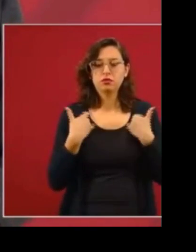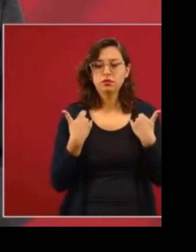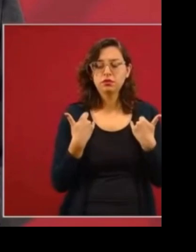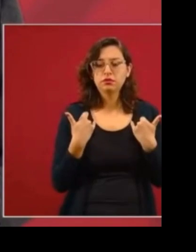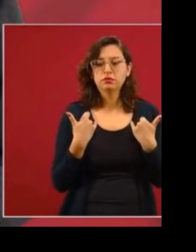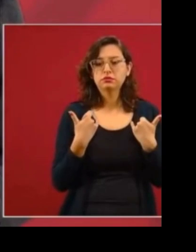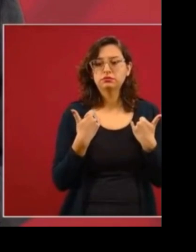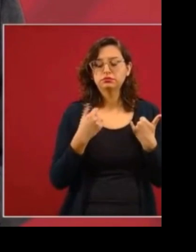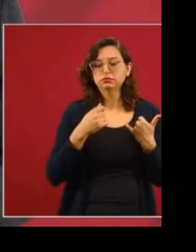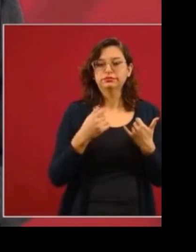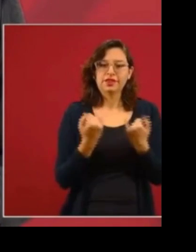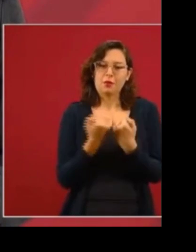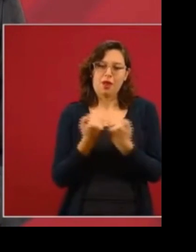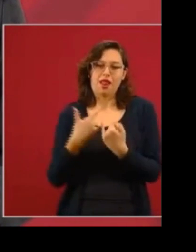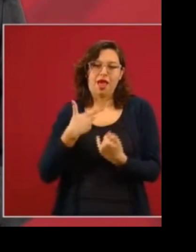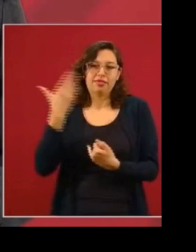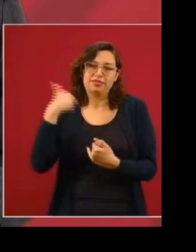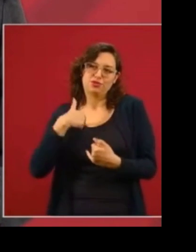como yo,